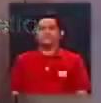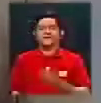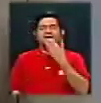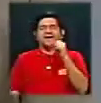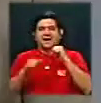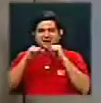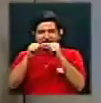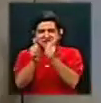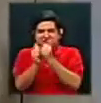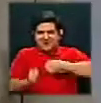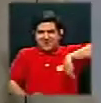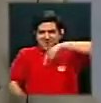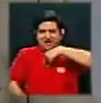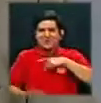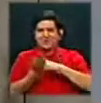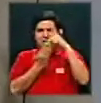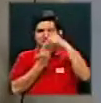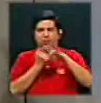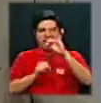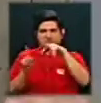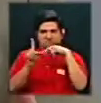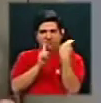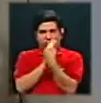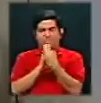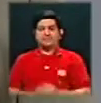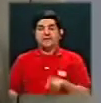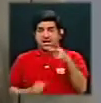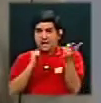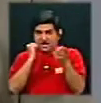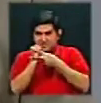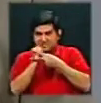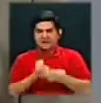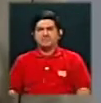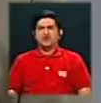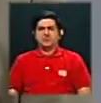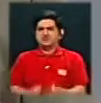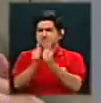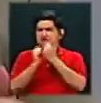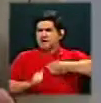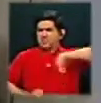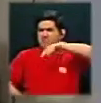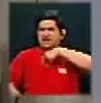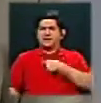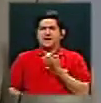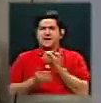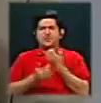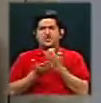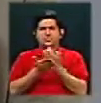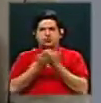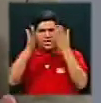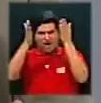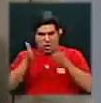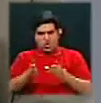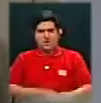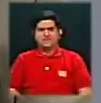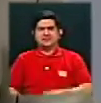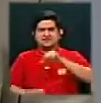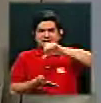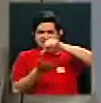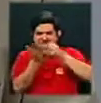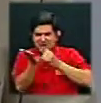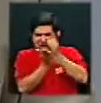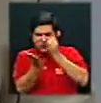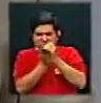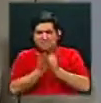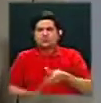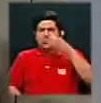Gracias por continuar con nosotros en su programa Puntos de Vista. En esta ocasión nos acompaña el economista del Centro de